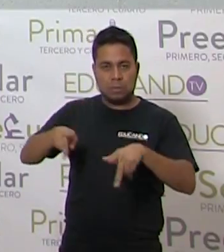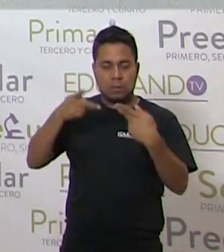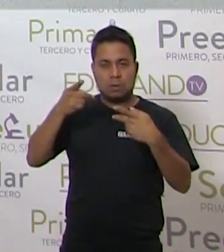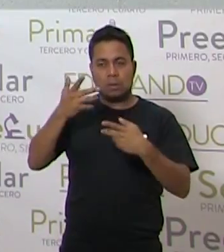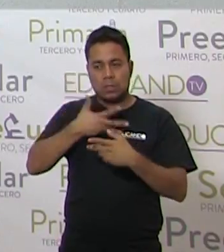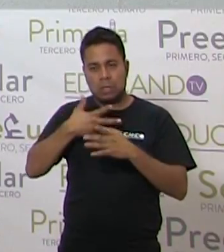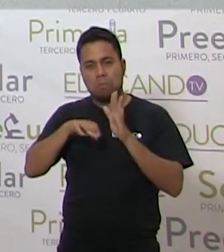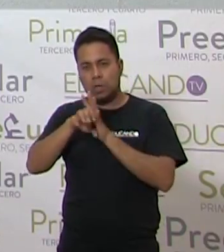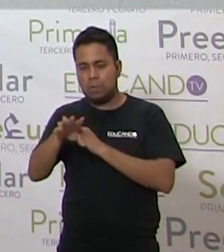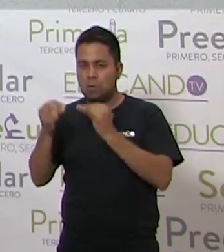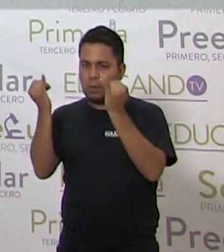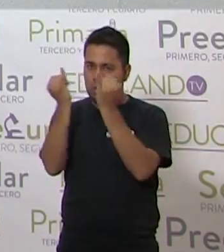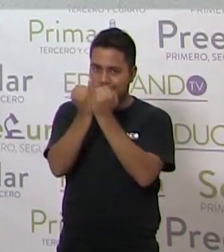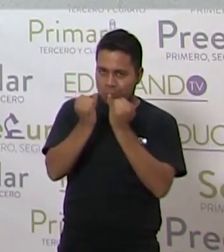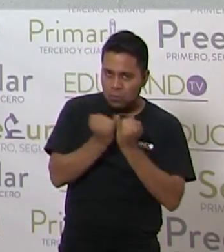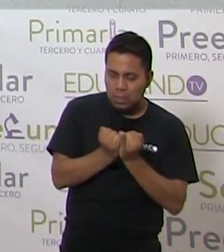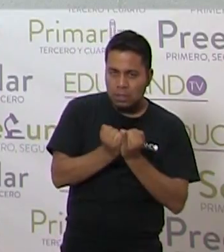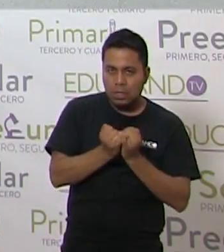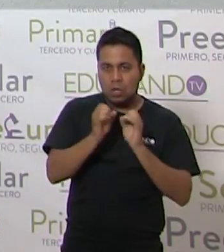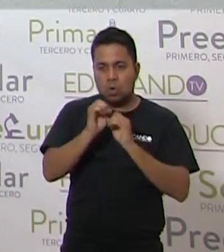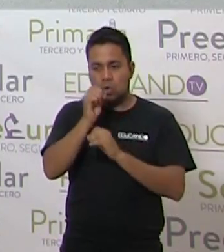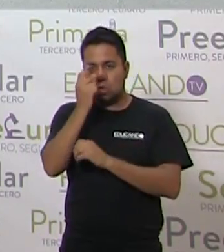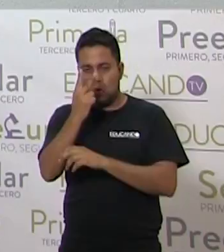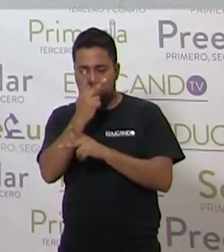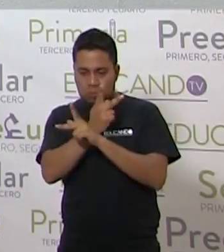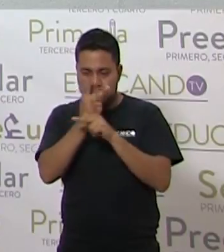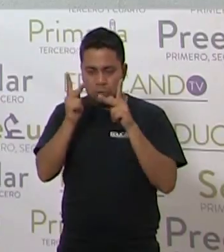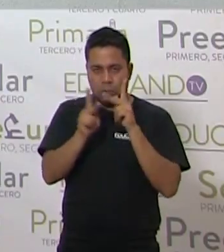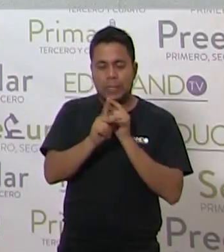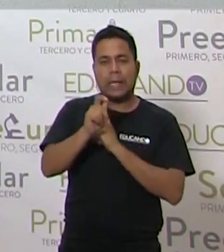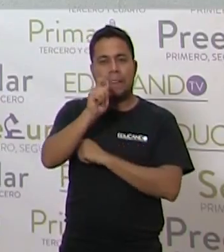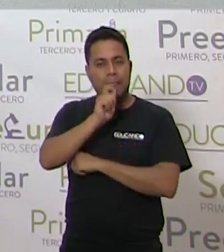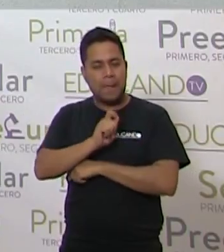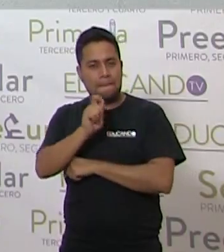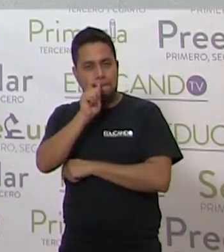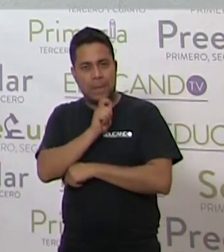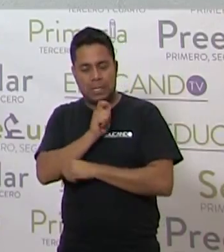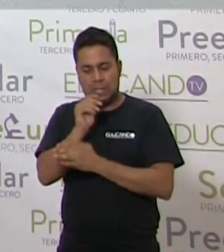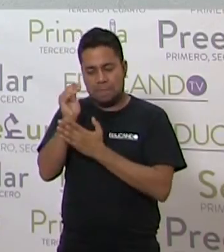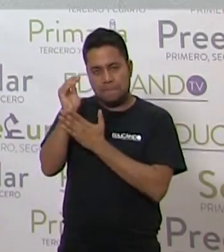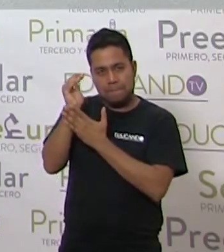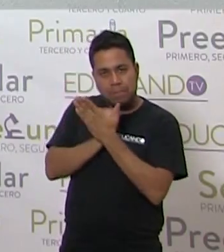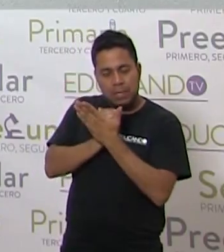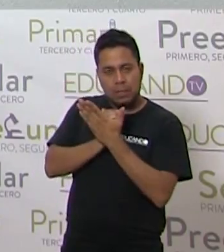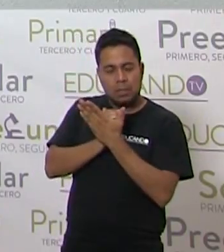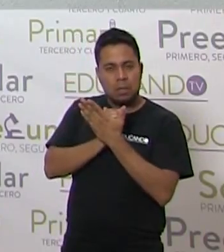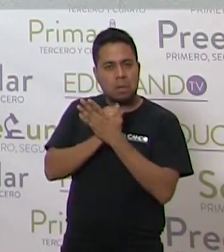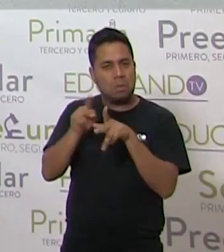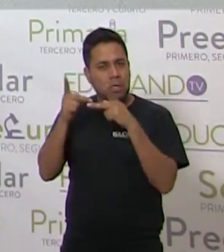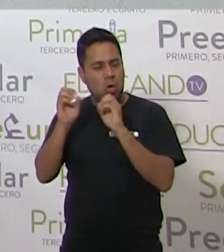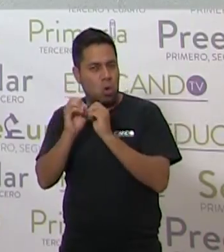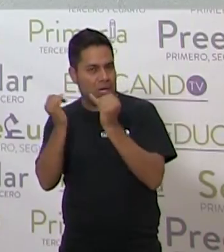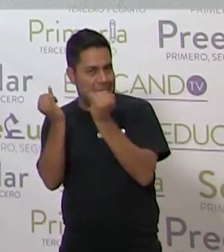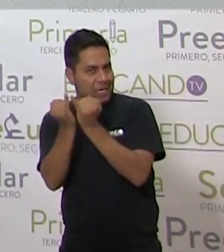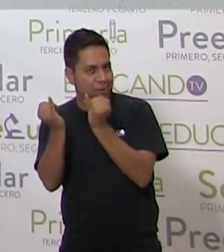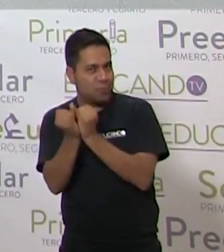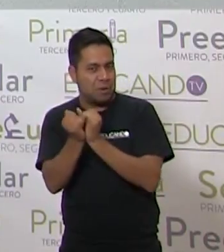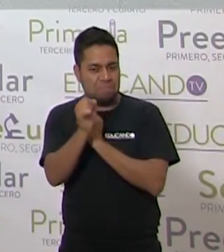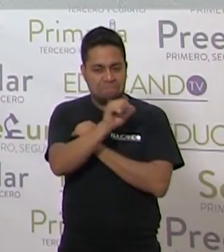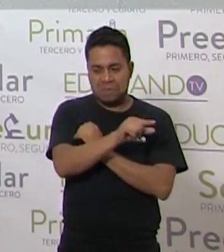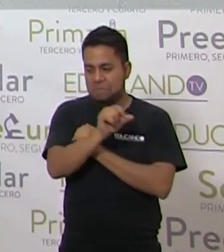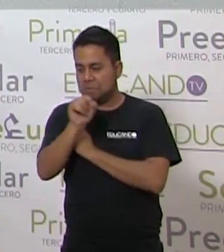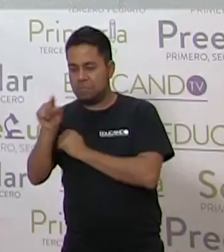ahí o hay dos dos este productos dos paletas o dos sabores de paletas que se vendieron de la misma